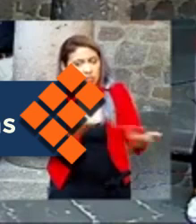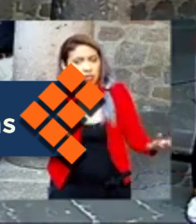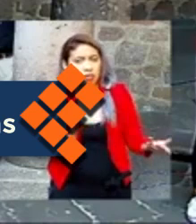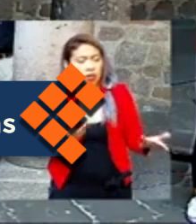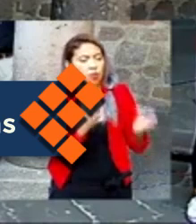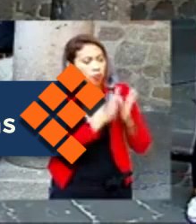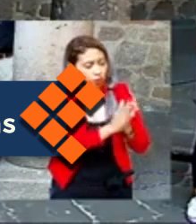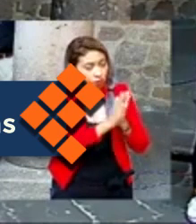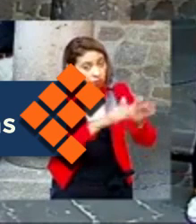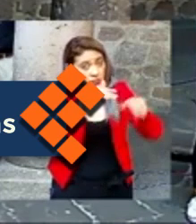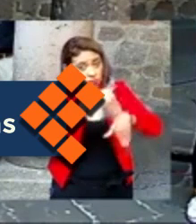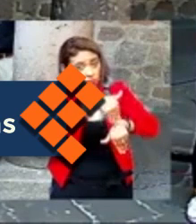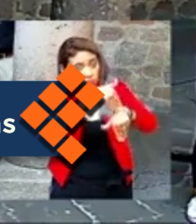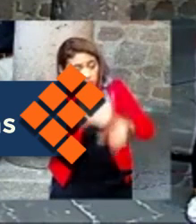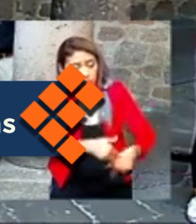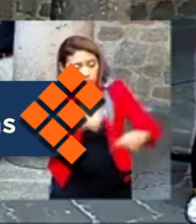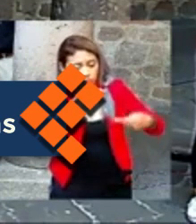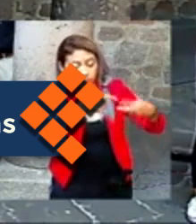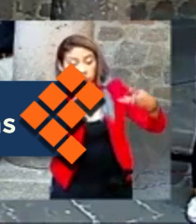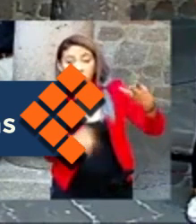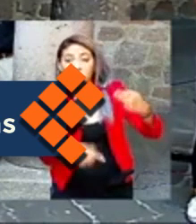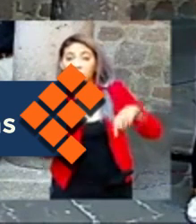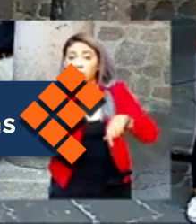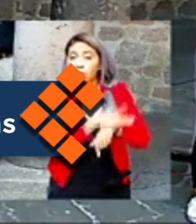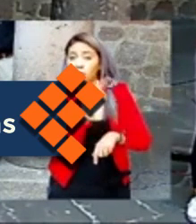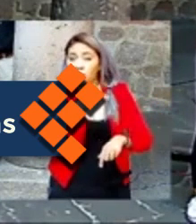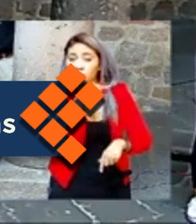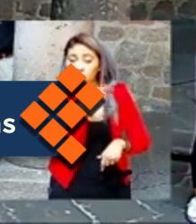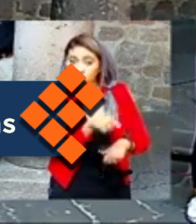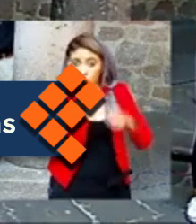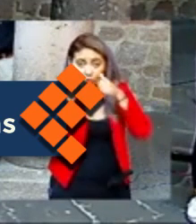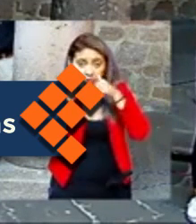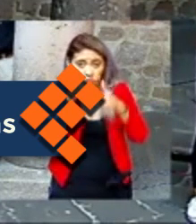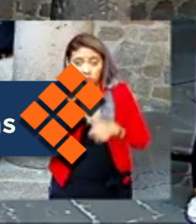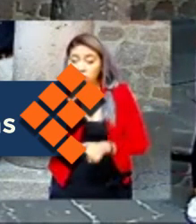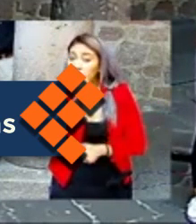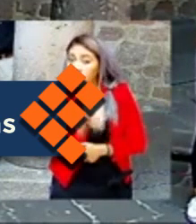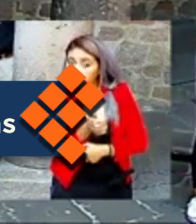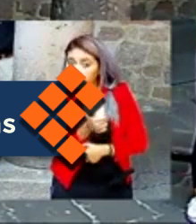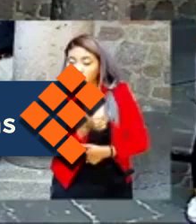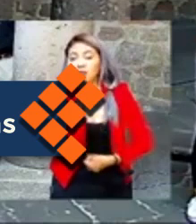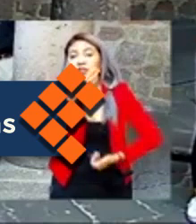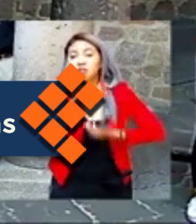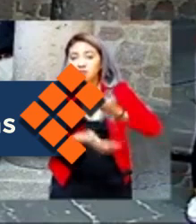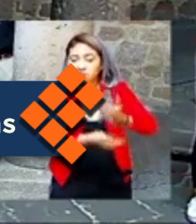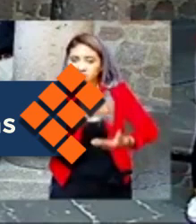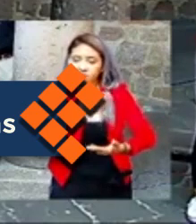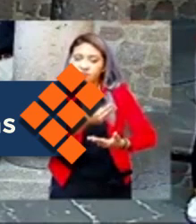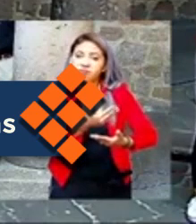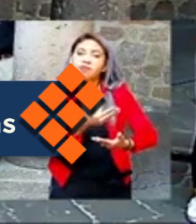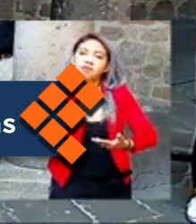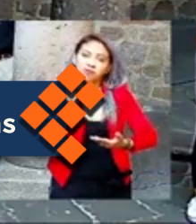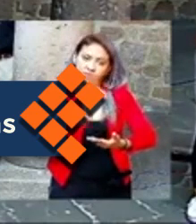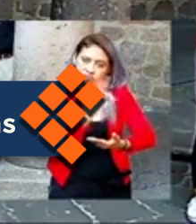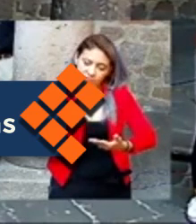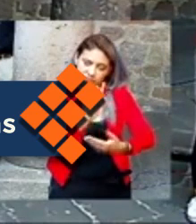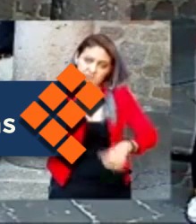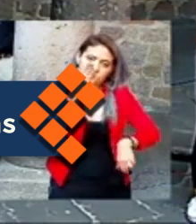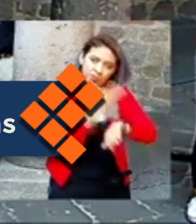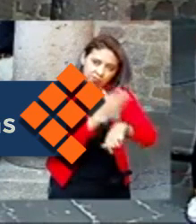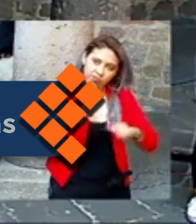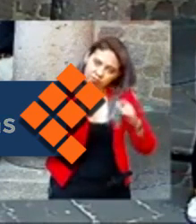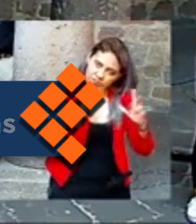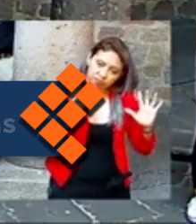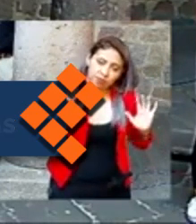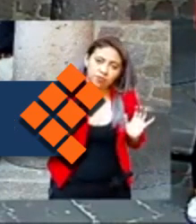atiendan las medidas, porque si no las atienden, vamos a tener que tomar otras decisiones. Ahí sí tomaríamos otras